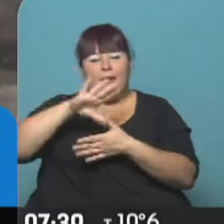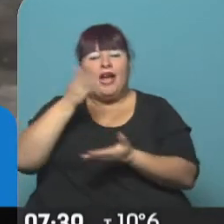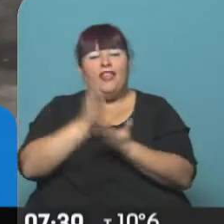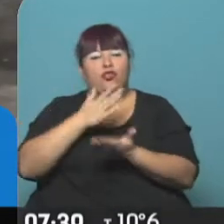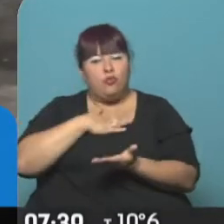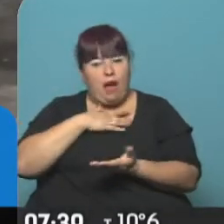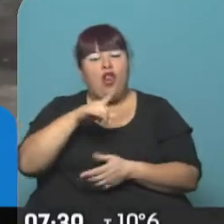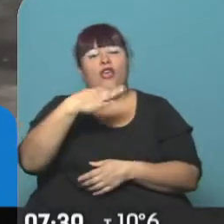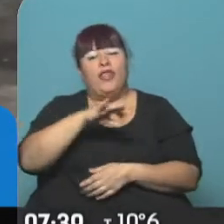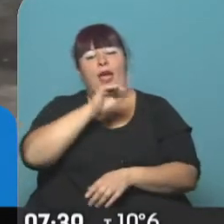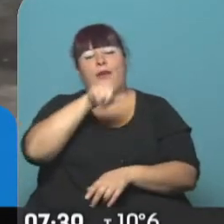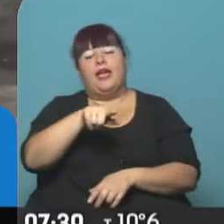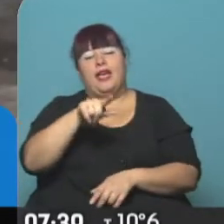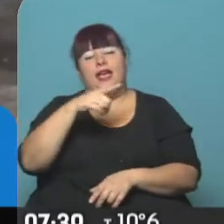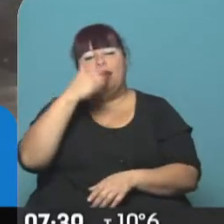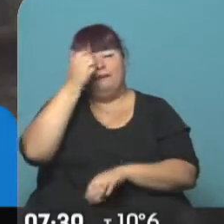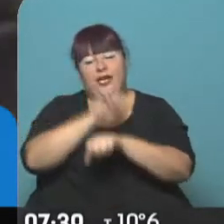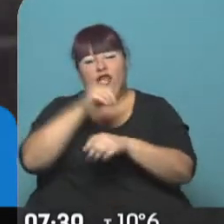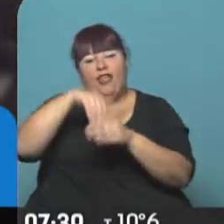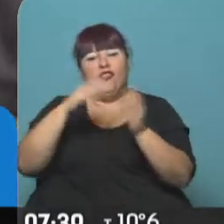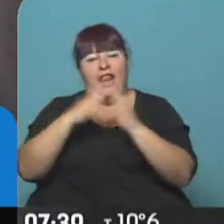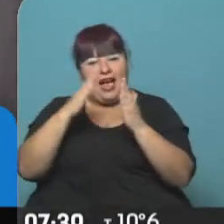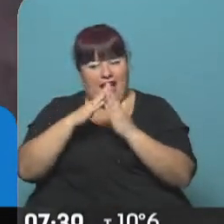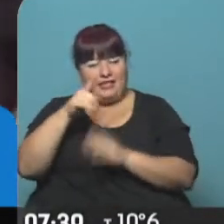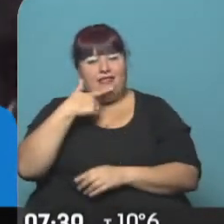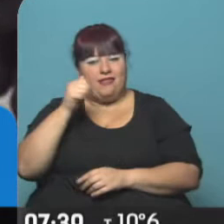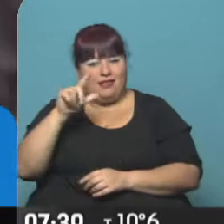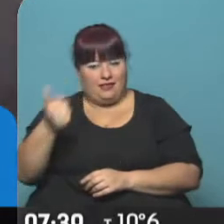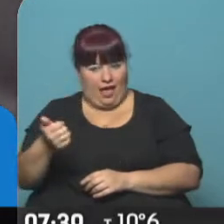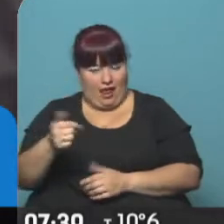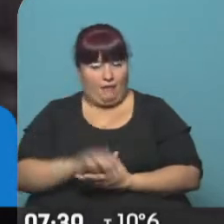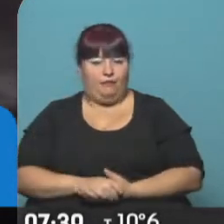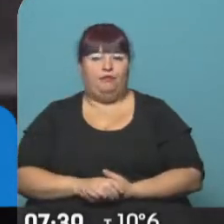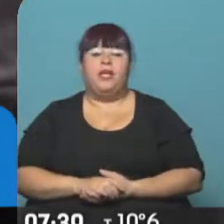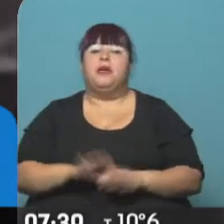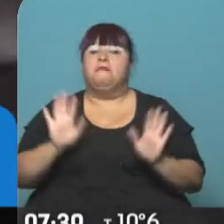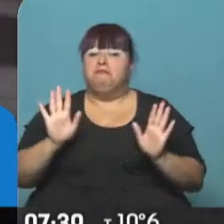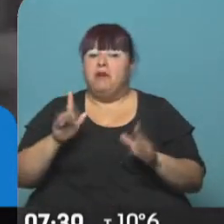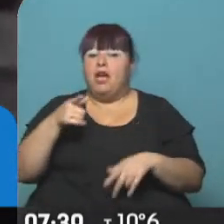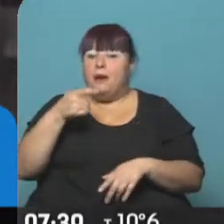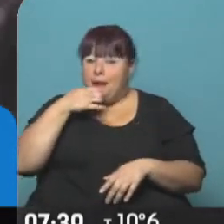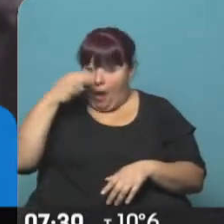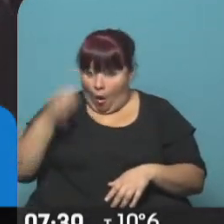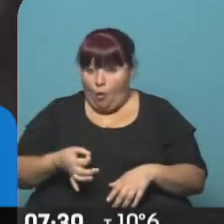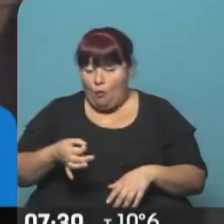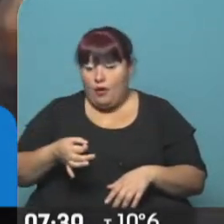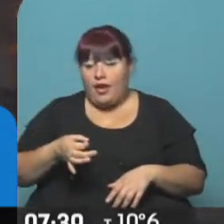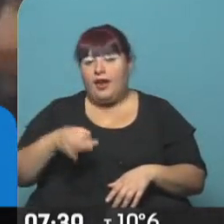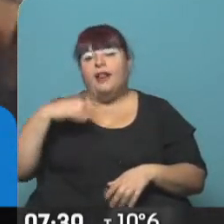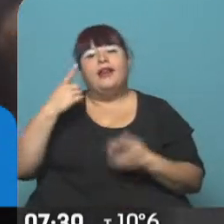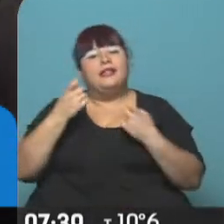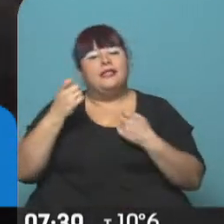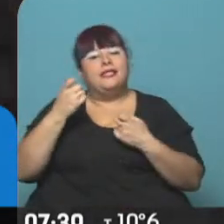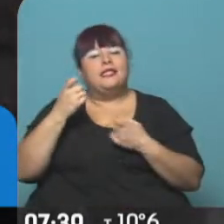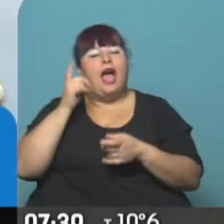de Derechos Humanos con respecto a la prisión domiciliaria de Milagro Sala. Aunque para que la medida se haga efectiva, hace falta